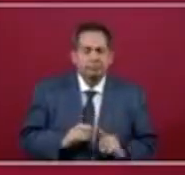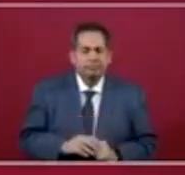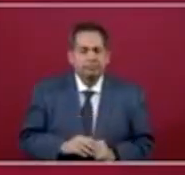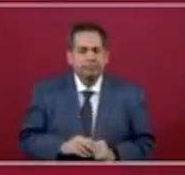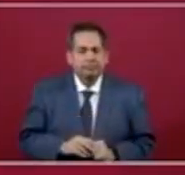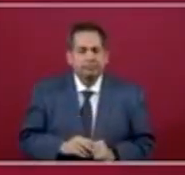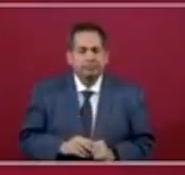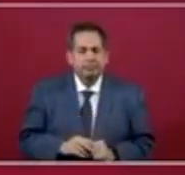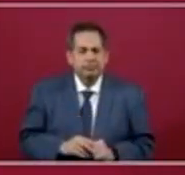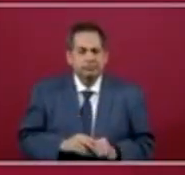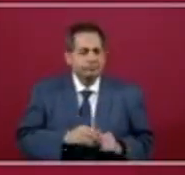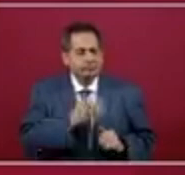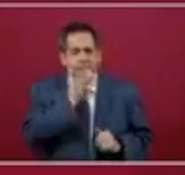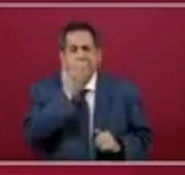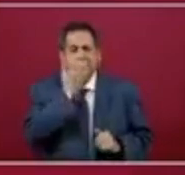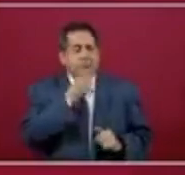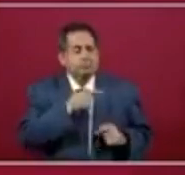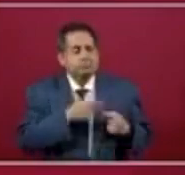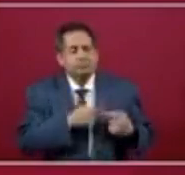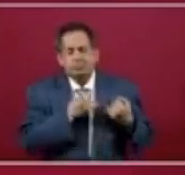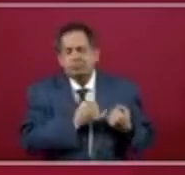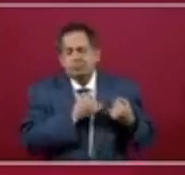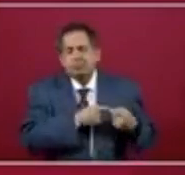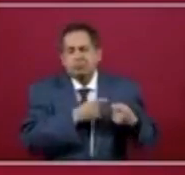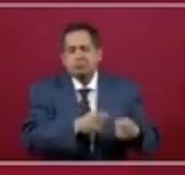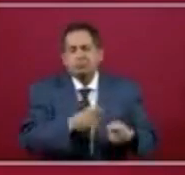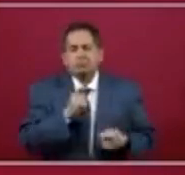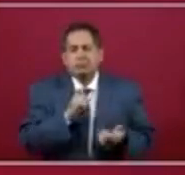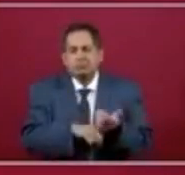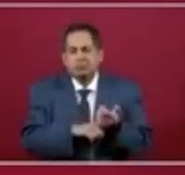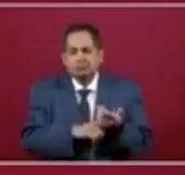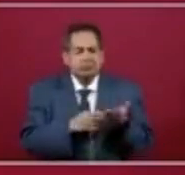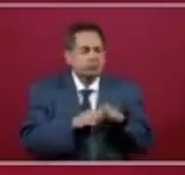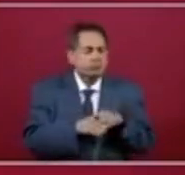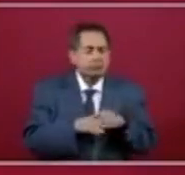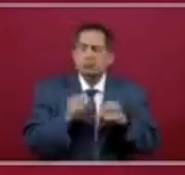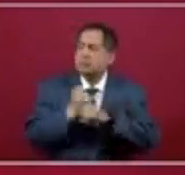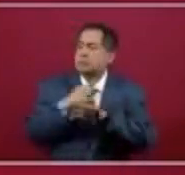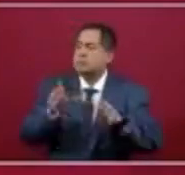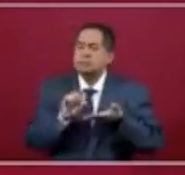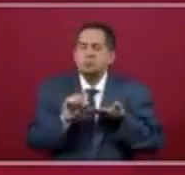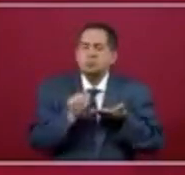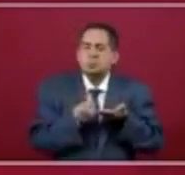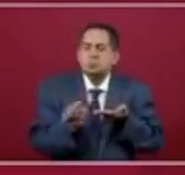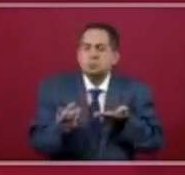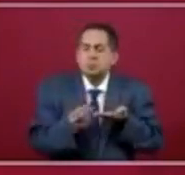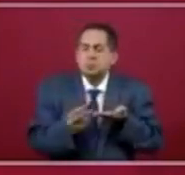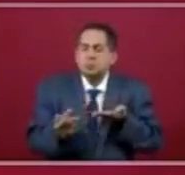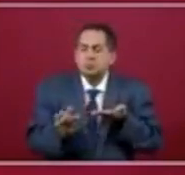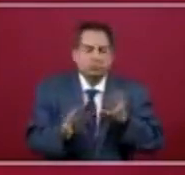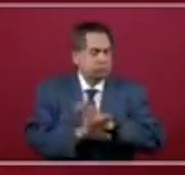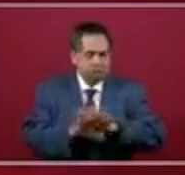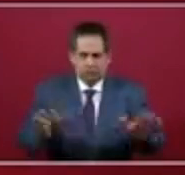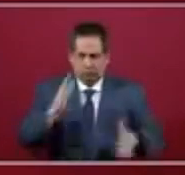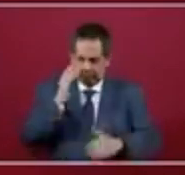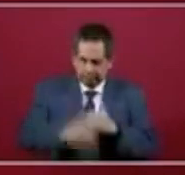ya formas establecidas en donde se limitaba la información, ya eso se